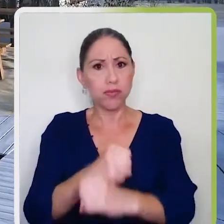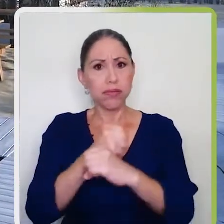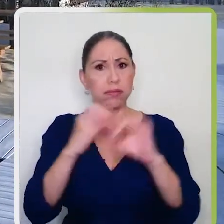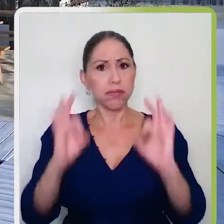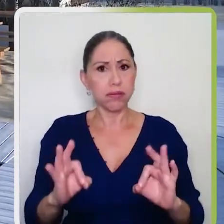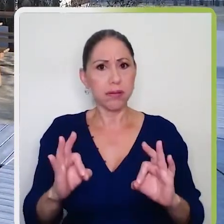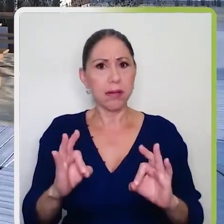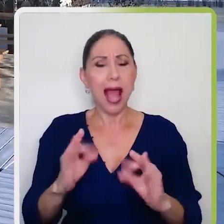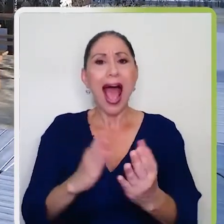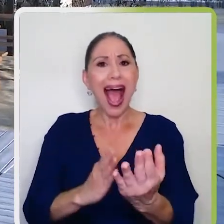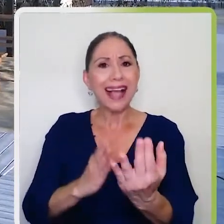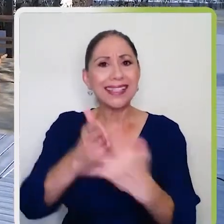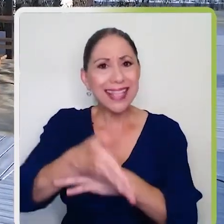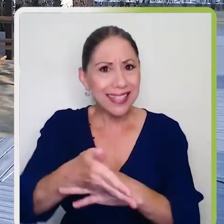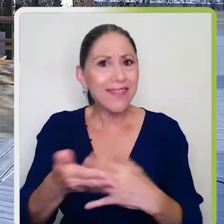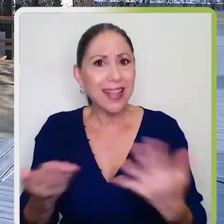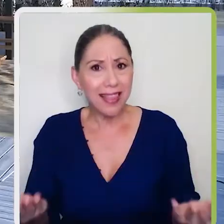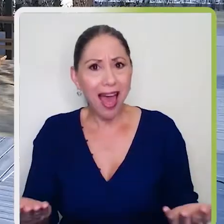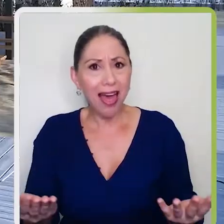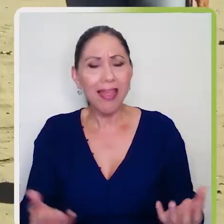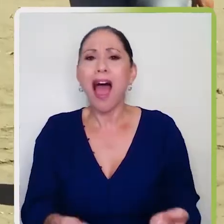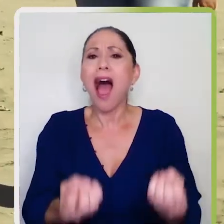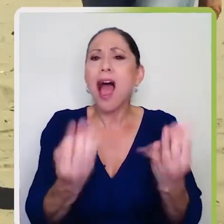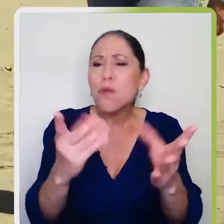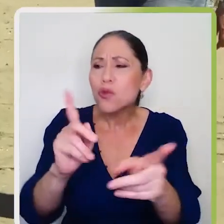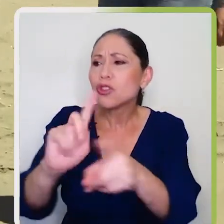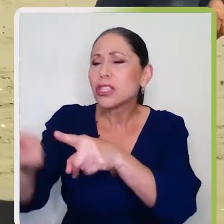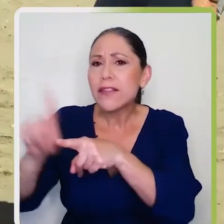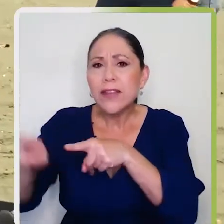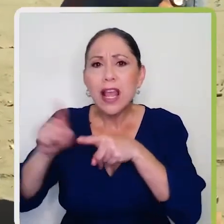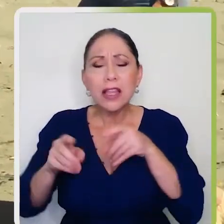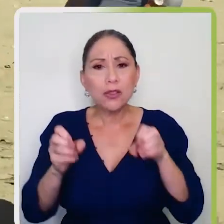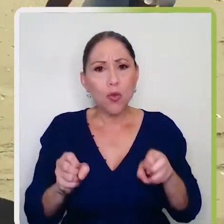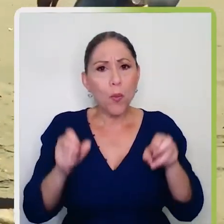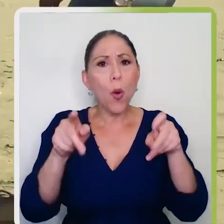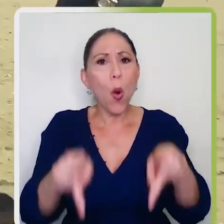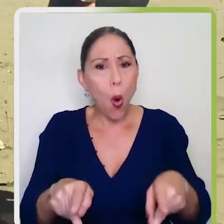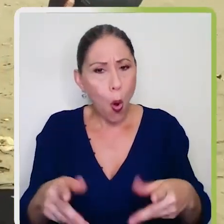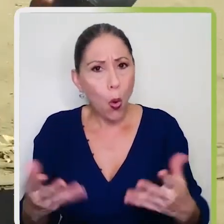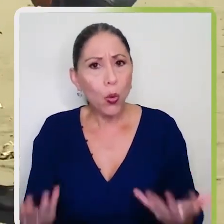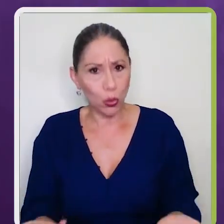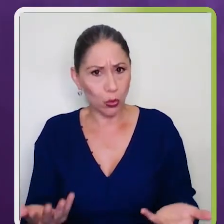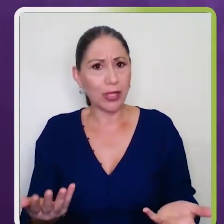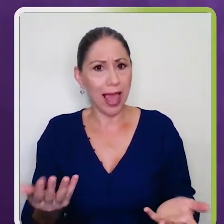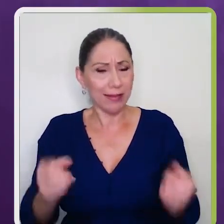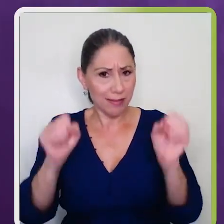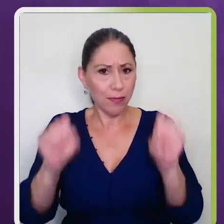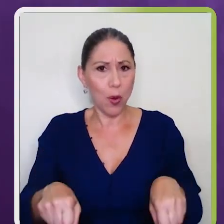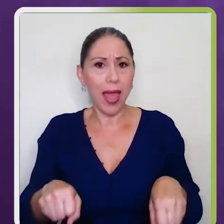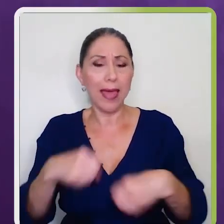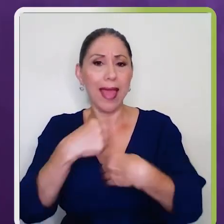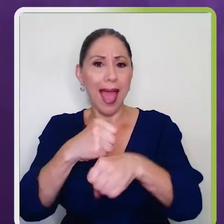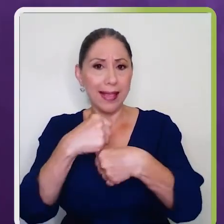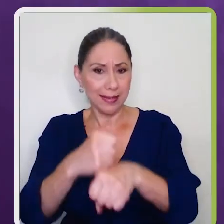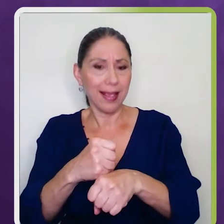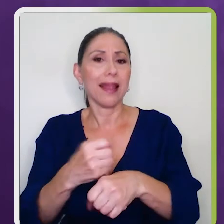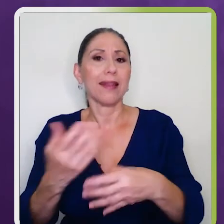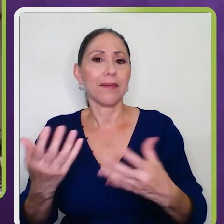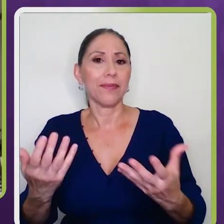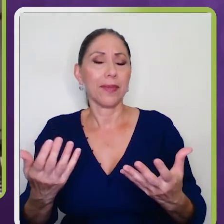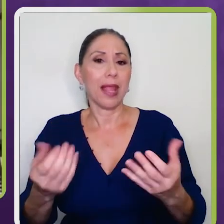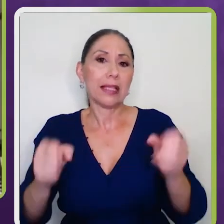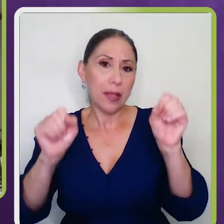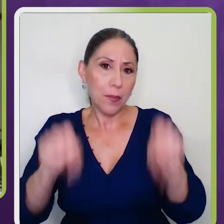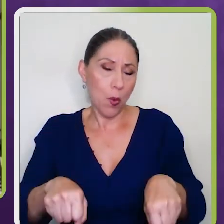de salud, en accesibilidad. Hay muchos espacios en los cuales, como bien explicaba Stephanie, se